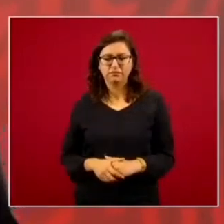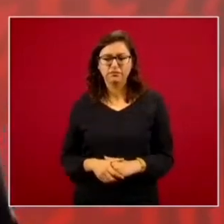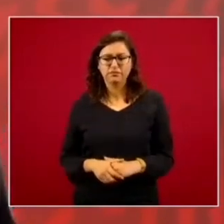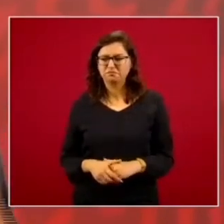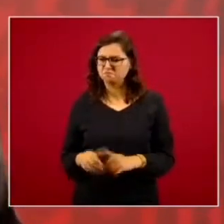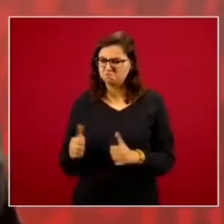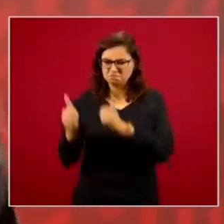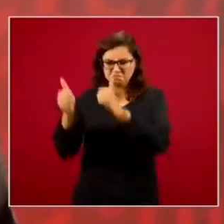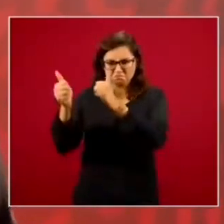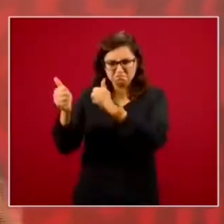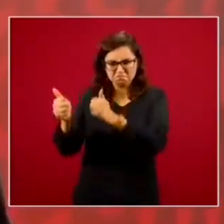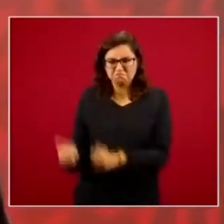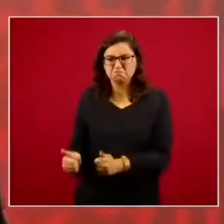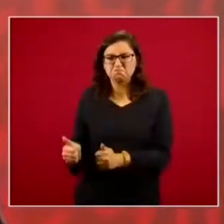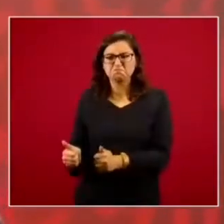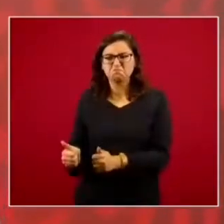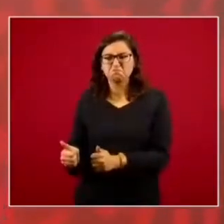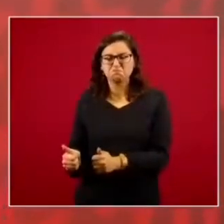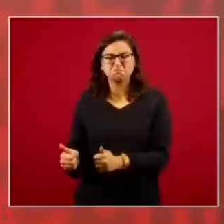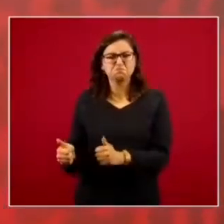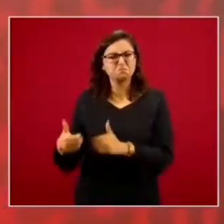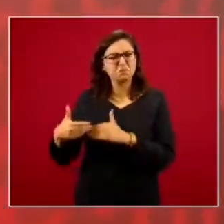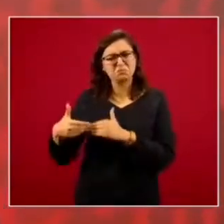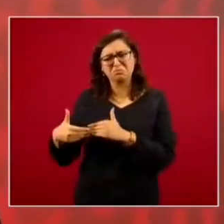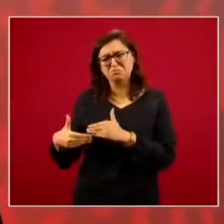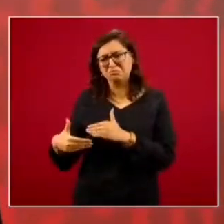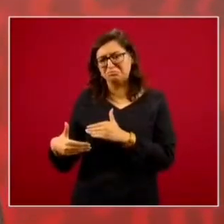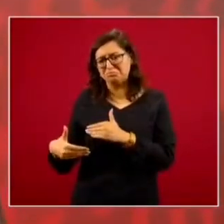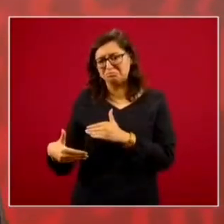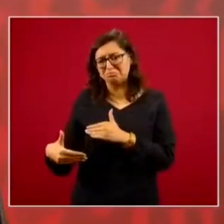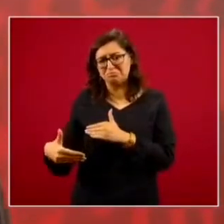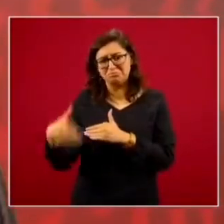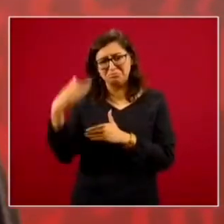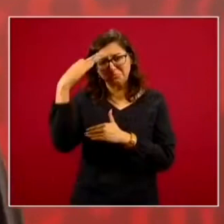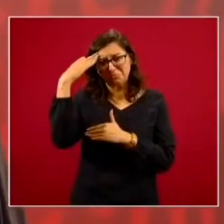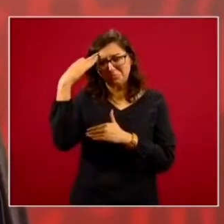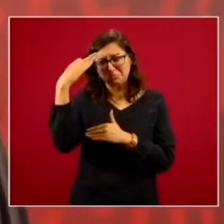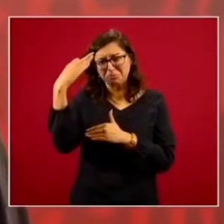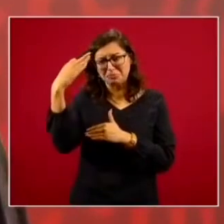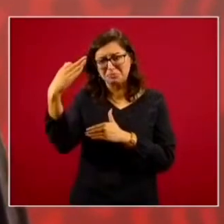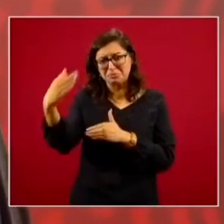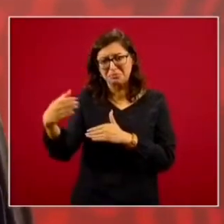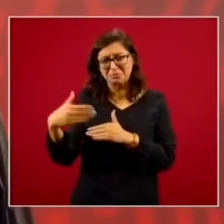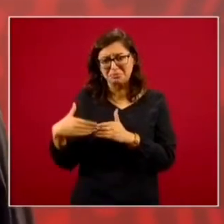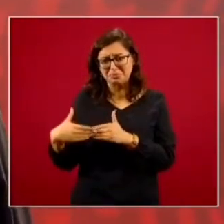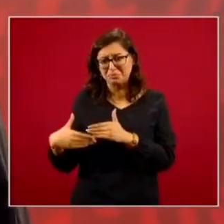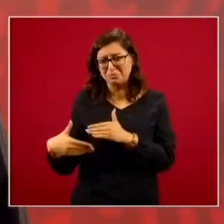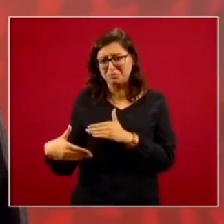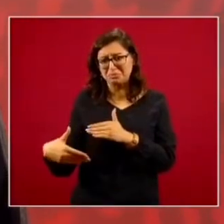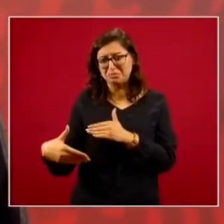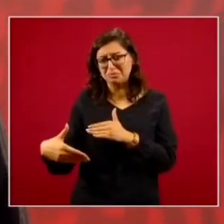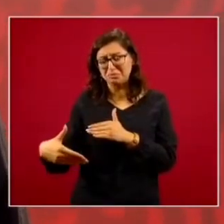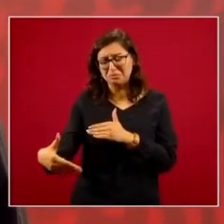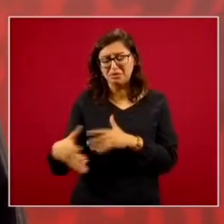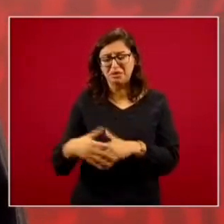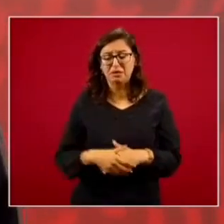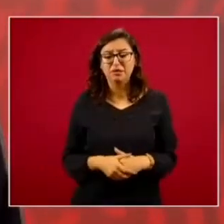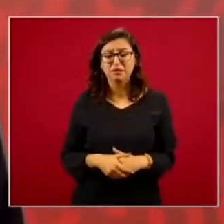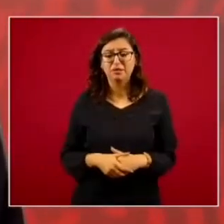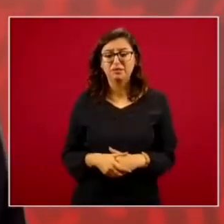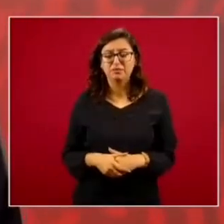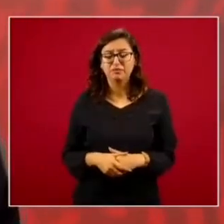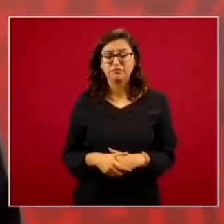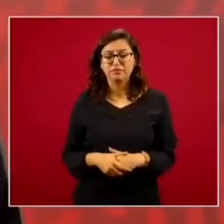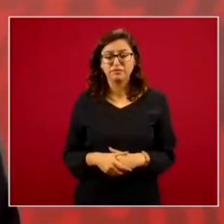Y ahí estuvieron meses, no voy a mencionar los nombres ni nada por decir. Y le